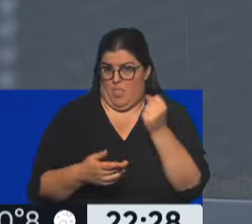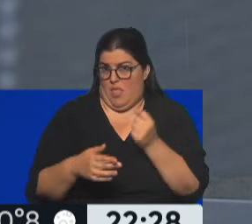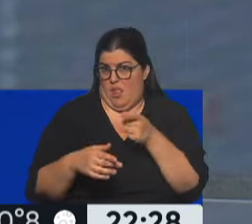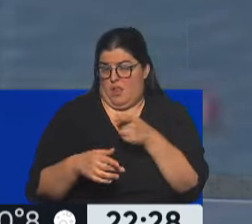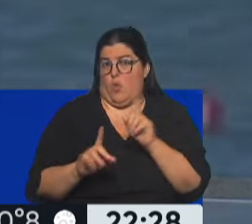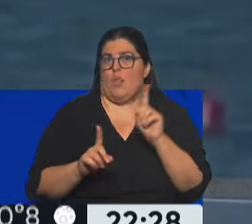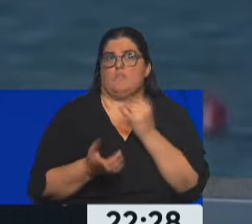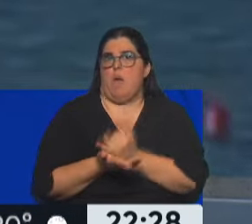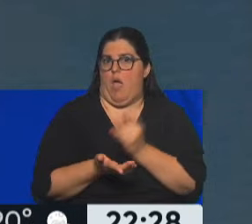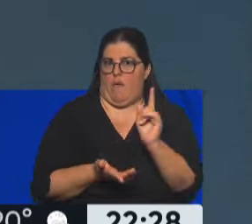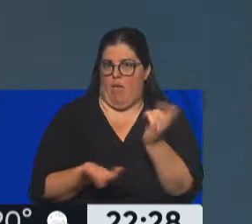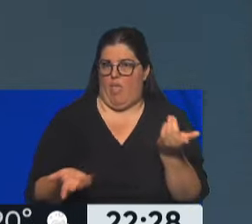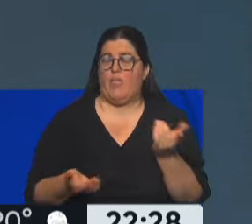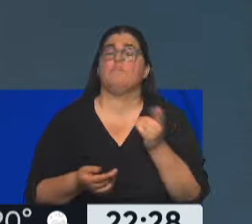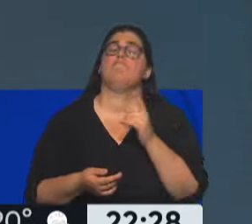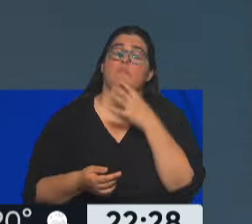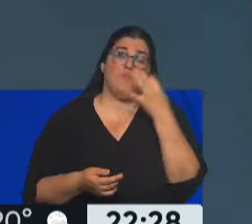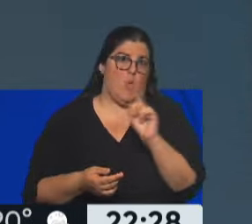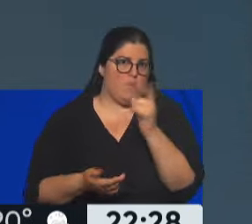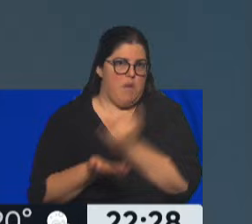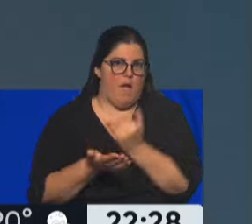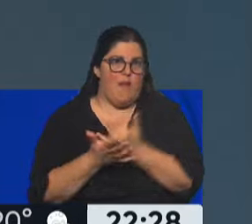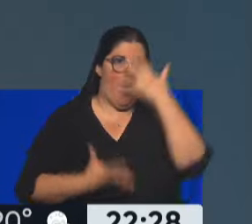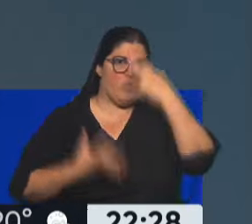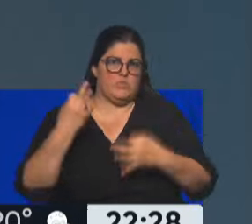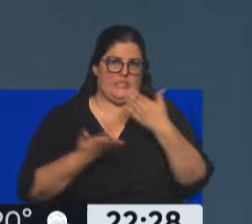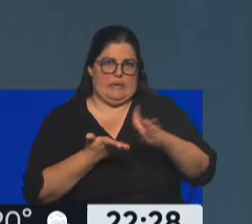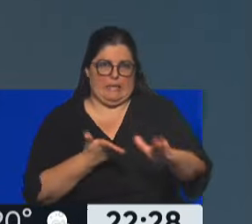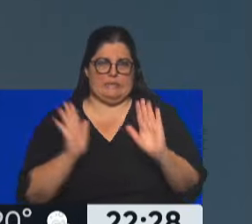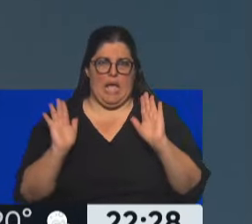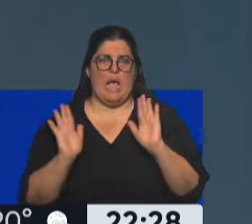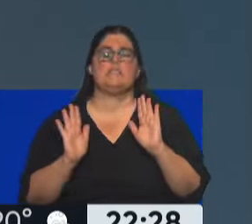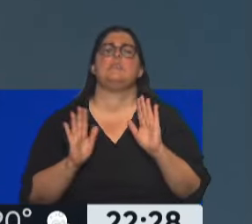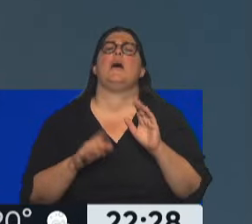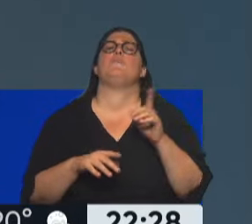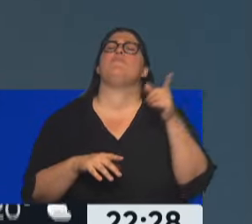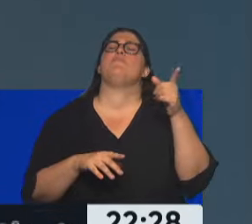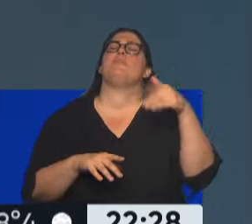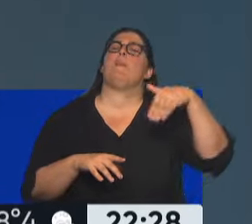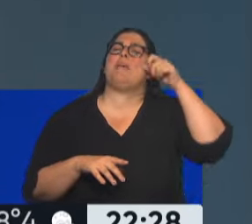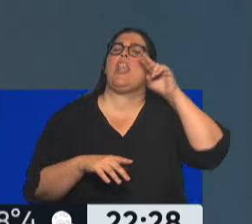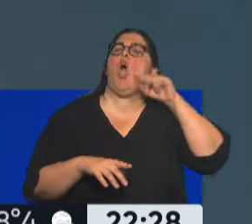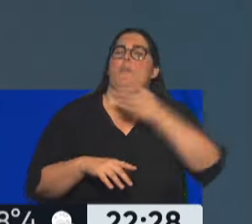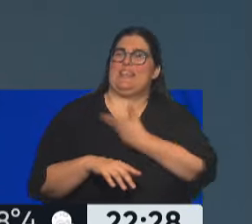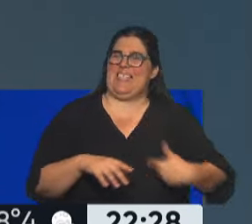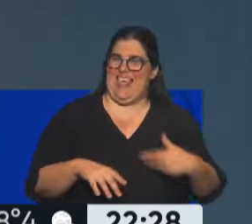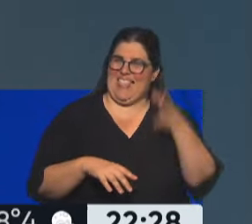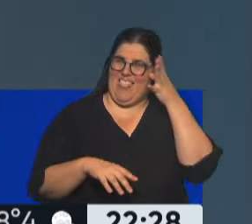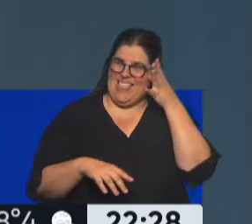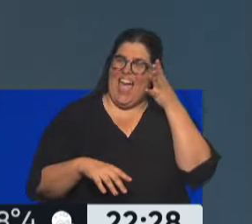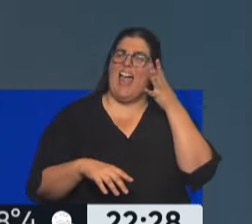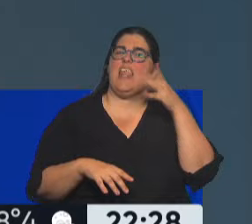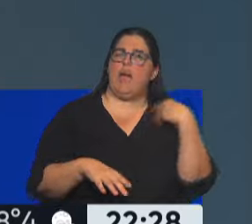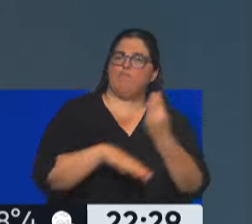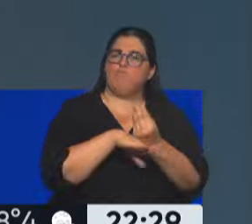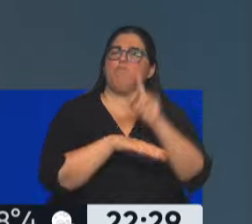¿no? Y no es un dato menor porque el acuerdo con el que llega Meloni lo arriba con un gobierno de izquierda, con el claro. que ese gobierno